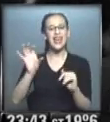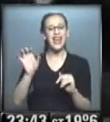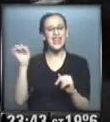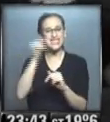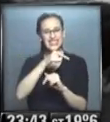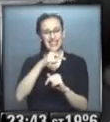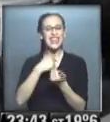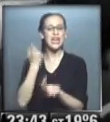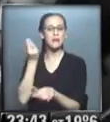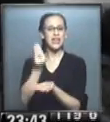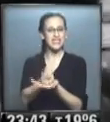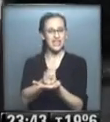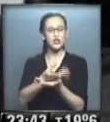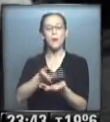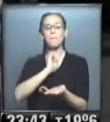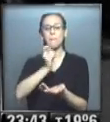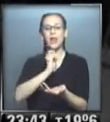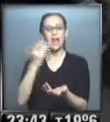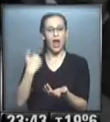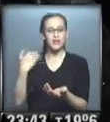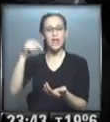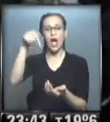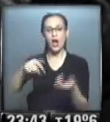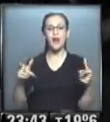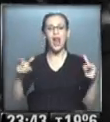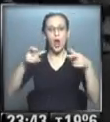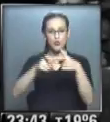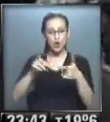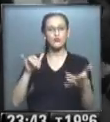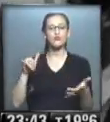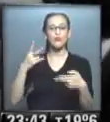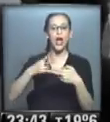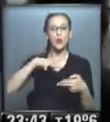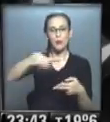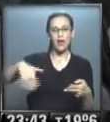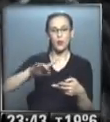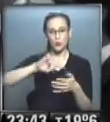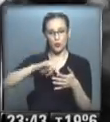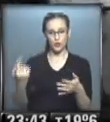representación de la prensa argentina reunida aquí en el Aeroparque de la Ciudad de Buenos Aires.